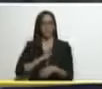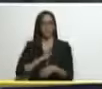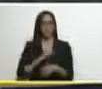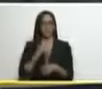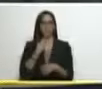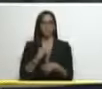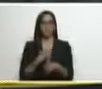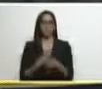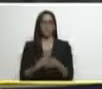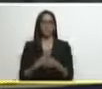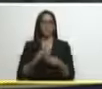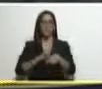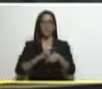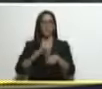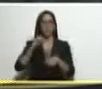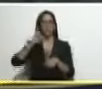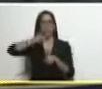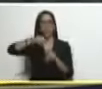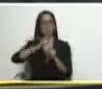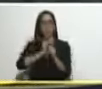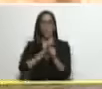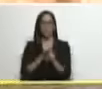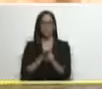Decía el doctor Jorge Rodríguez